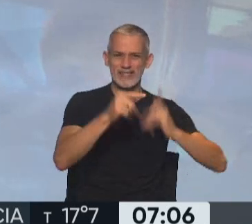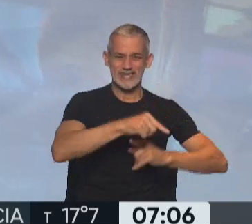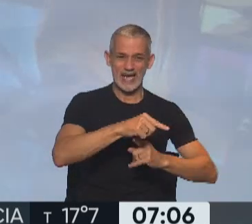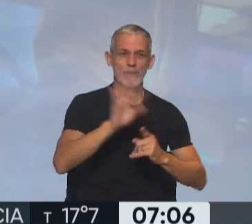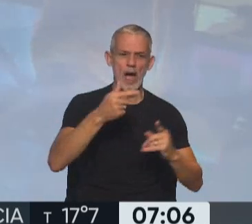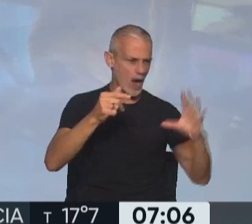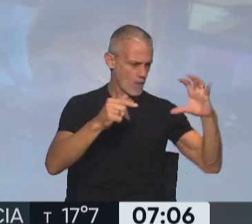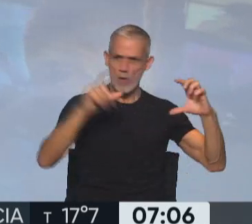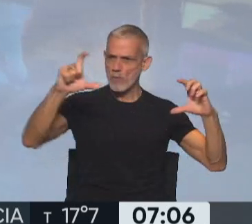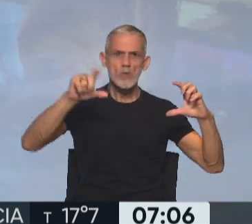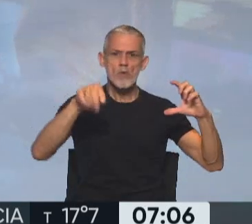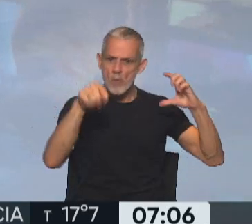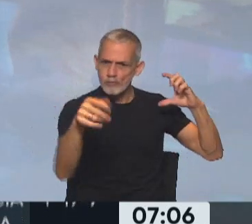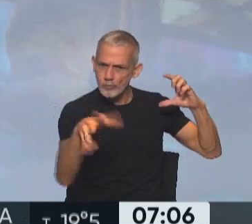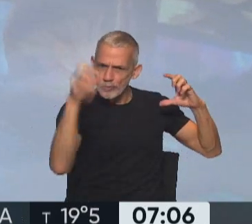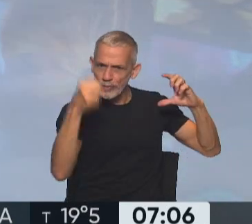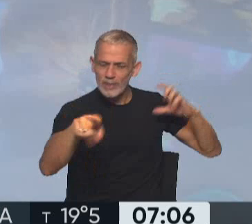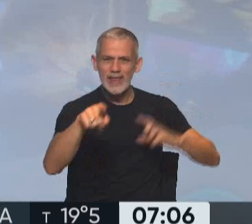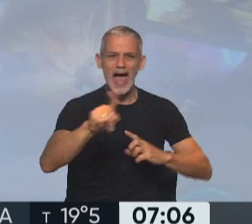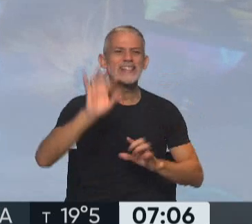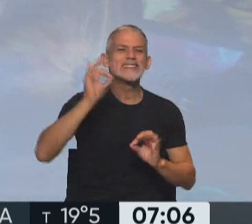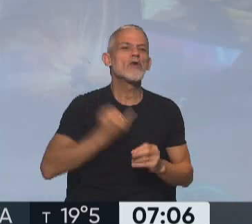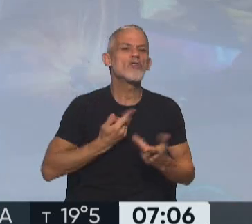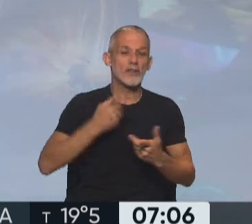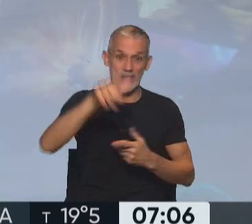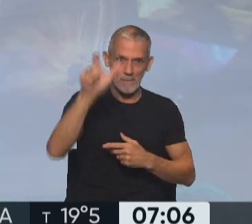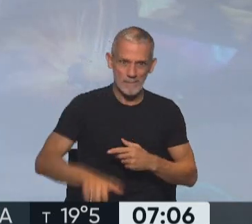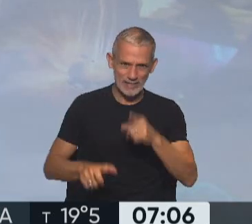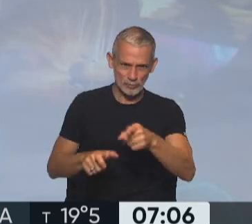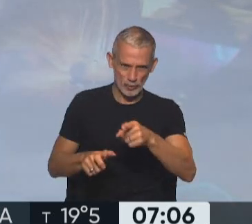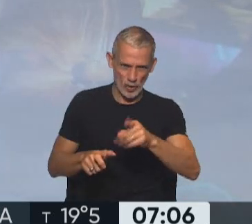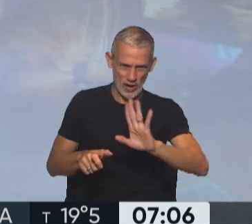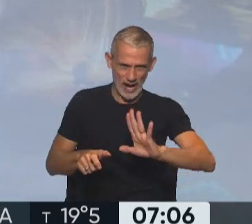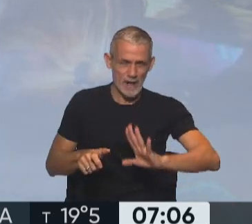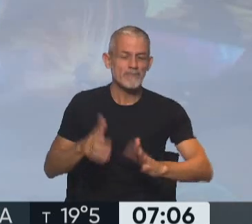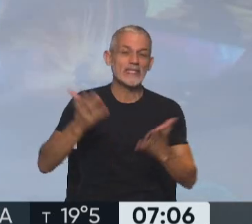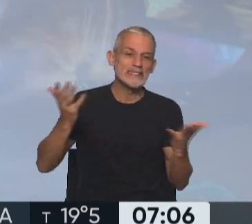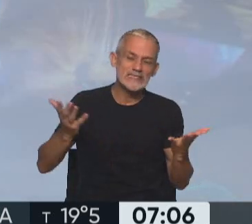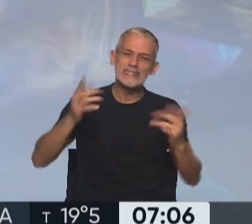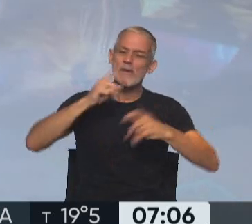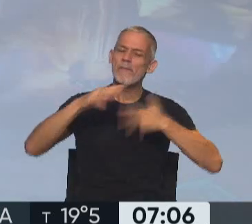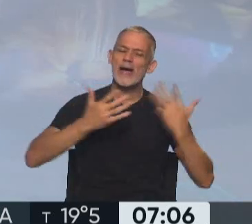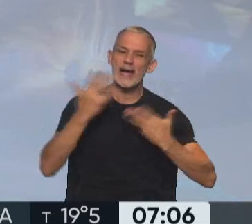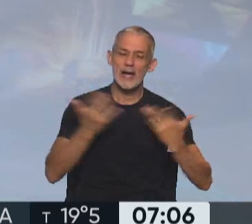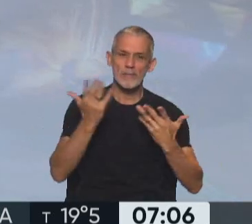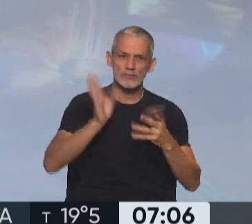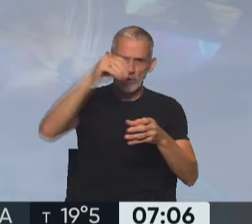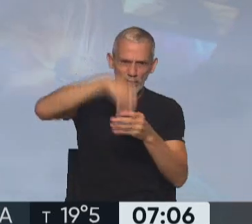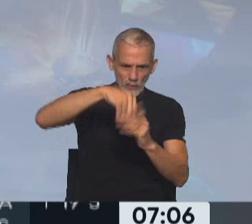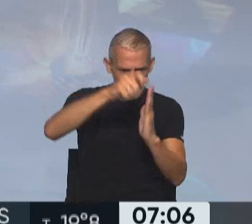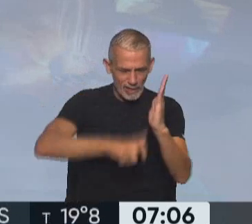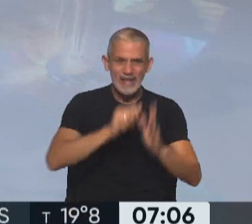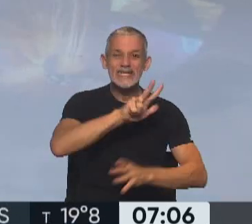hace como un match y automáticamente se sabe dónde está esa persona. El problema es que estaban incluidos, además de